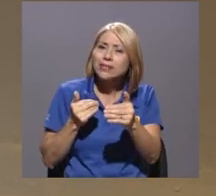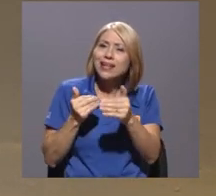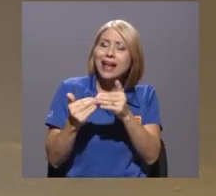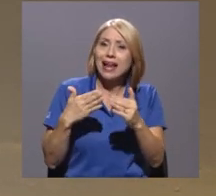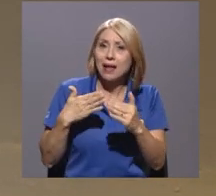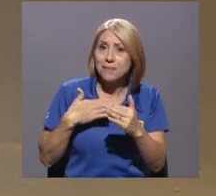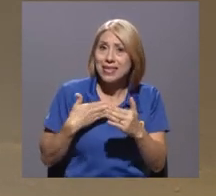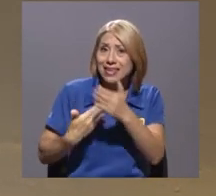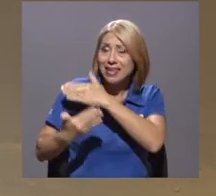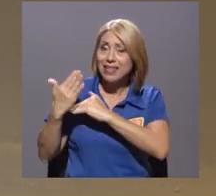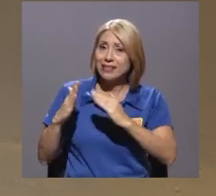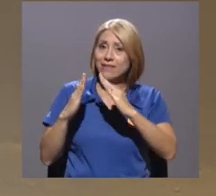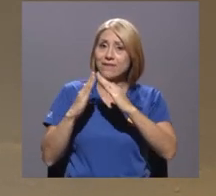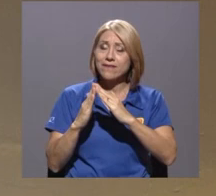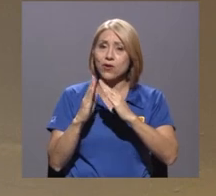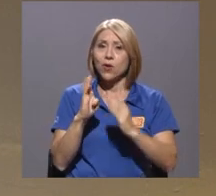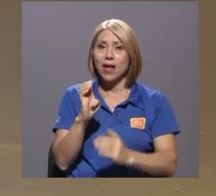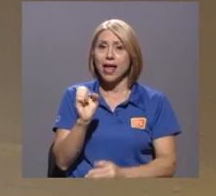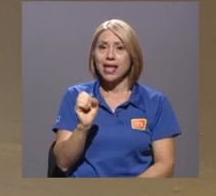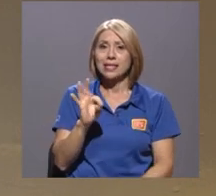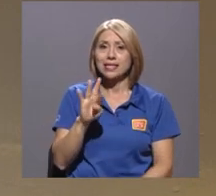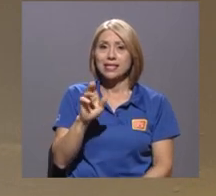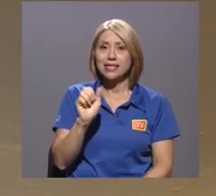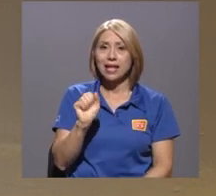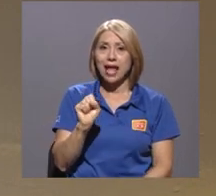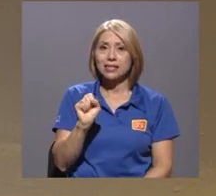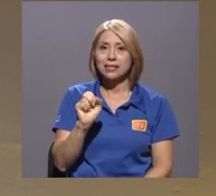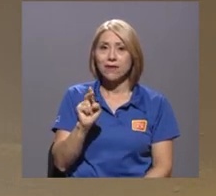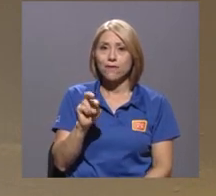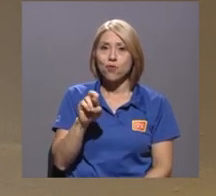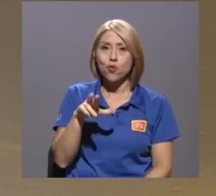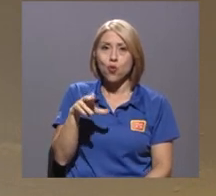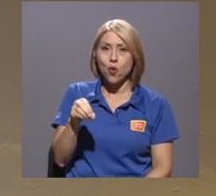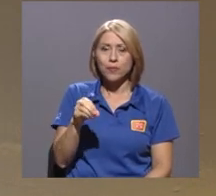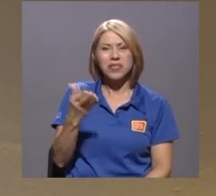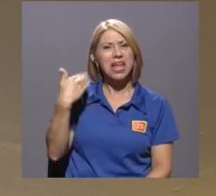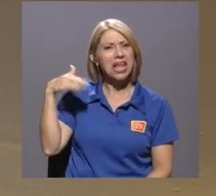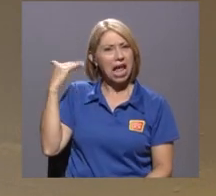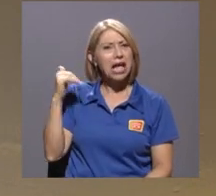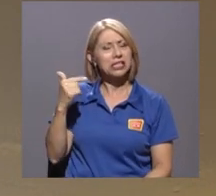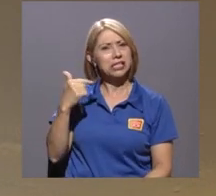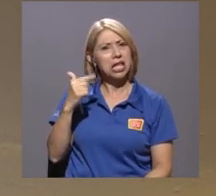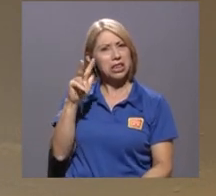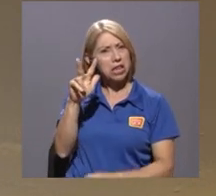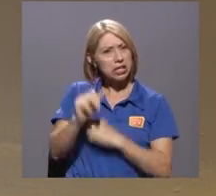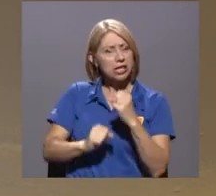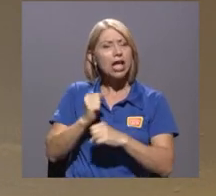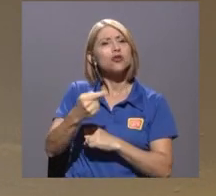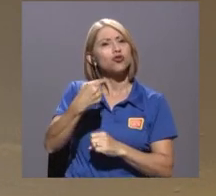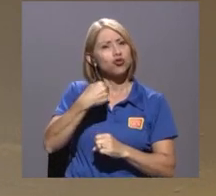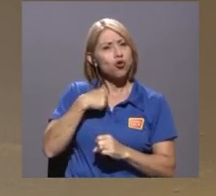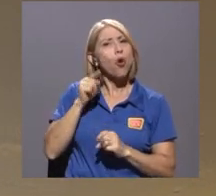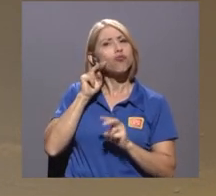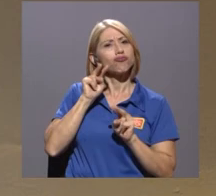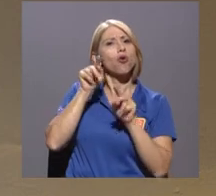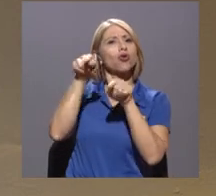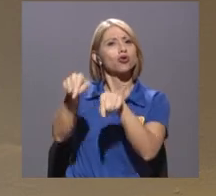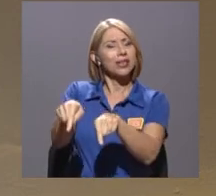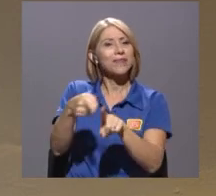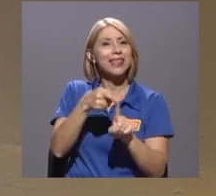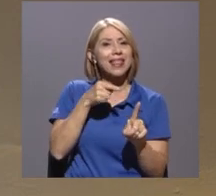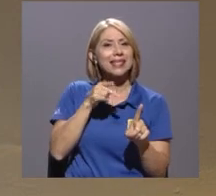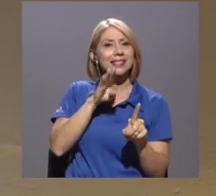estrasburgo y conocí hace unos tres años tomé el tren desde basilea hasta